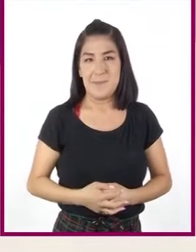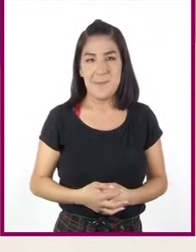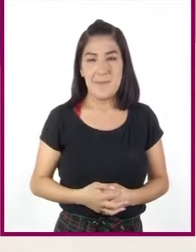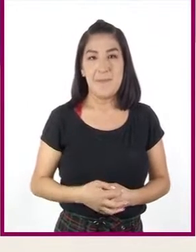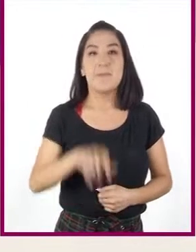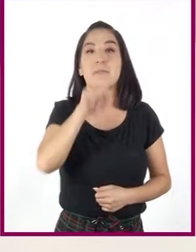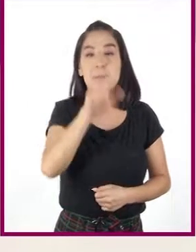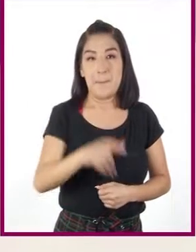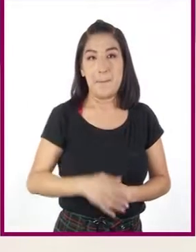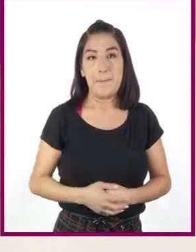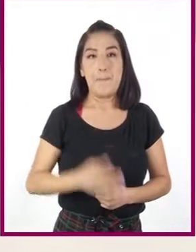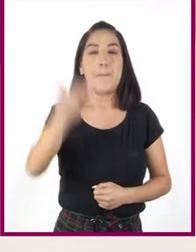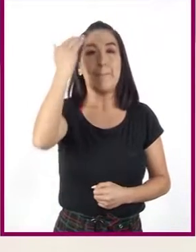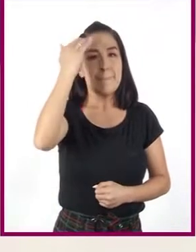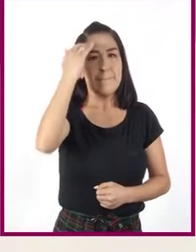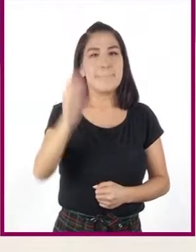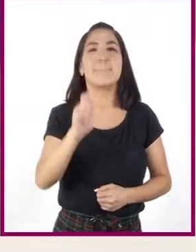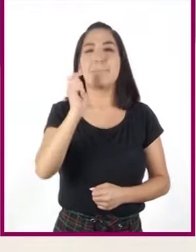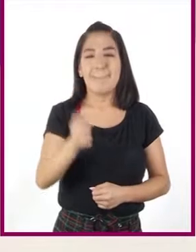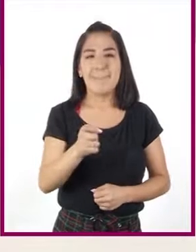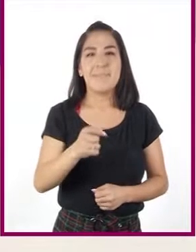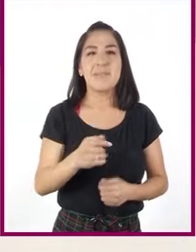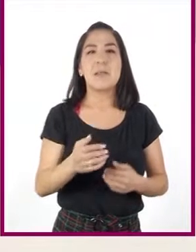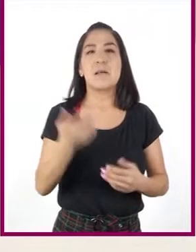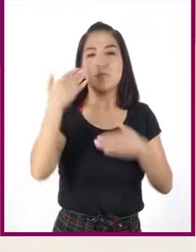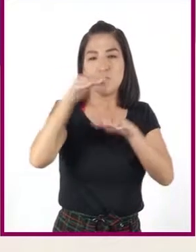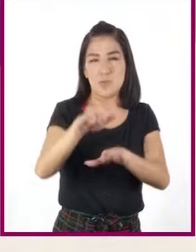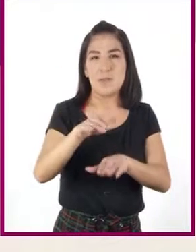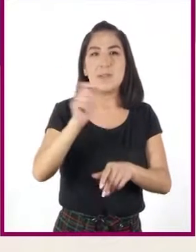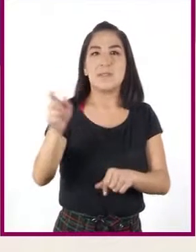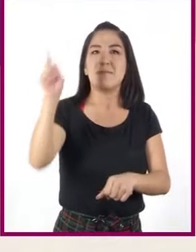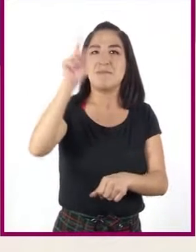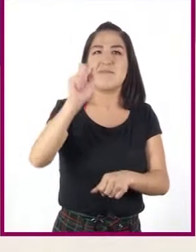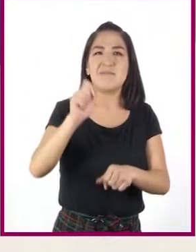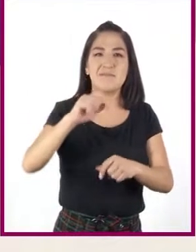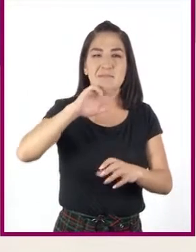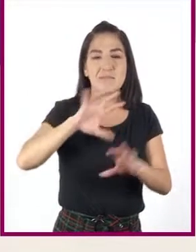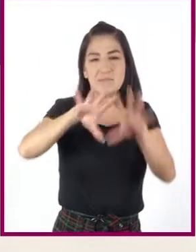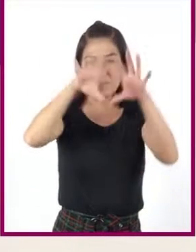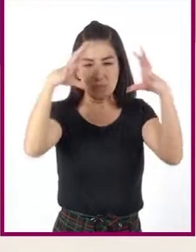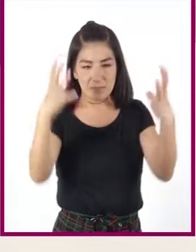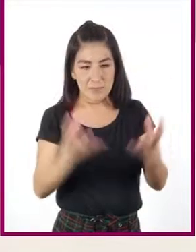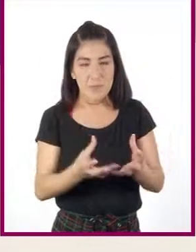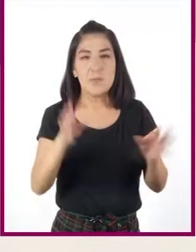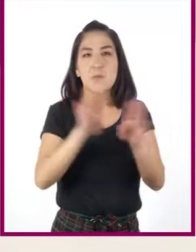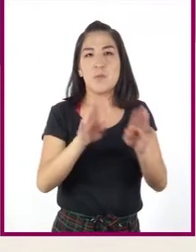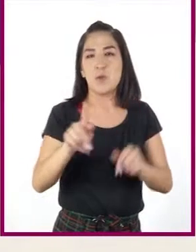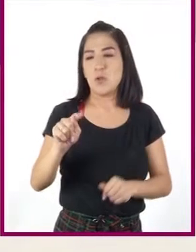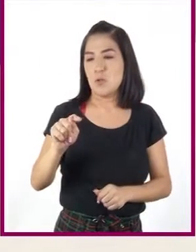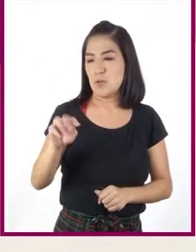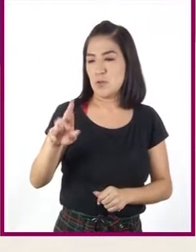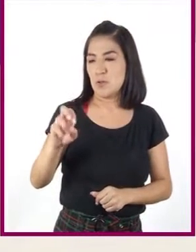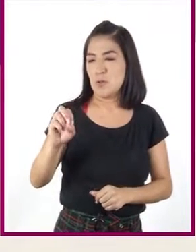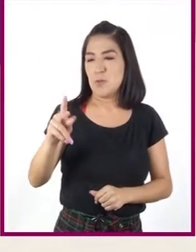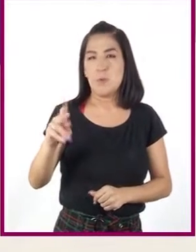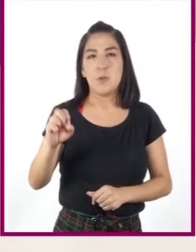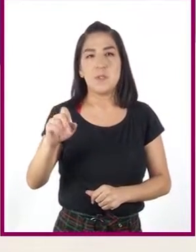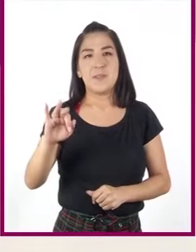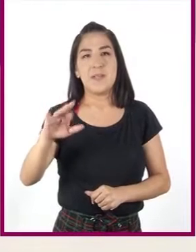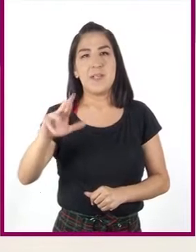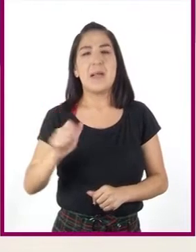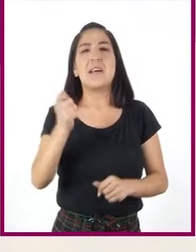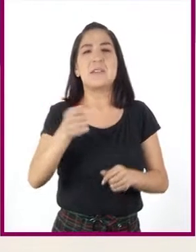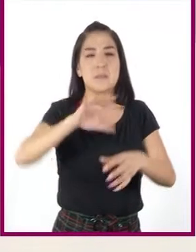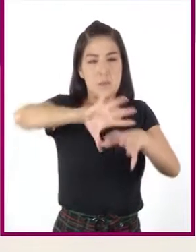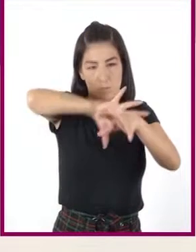Además, conoceremos un poco acerca de la atmósfera, resaltando la importancia de la troposfera, ya que es la capa donde